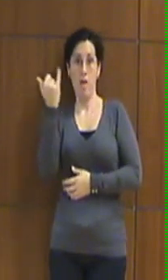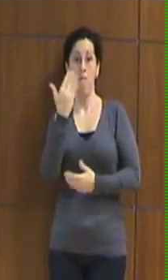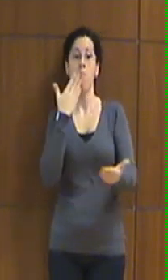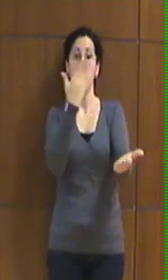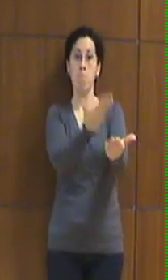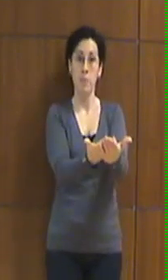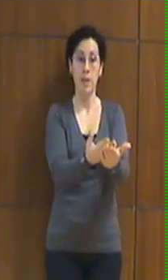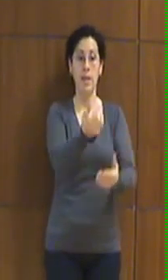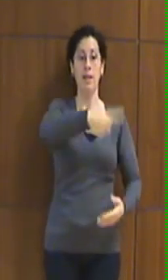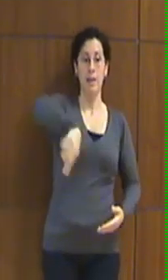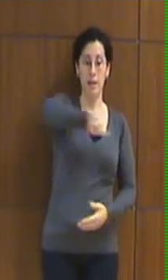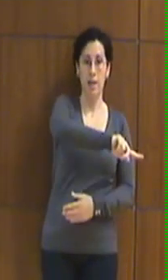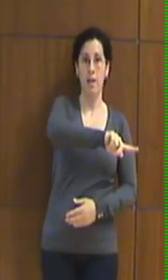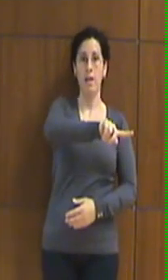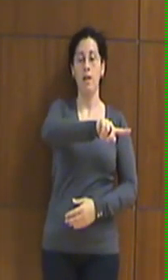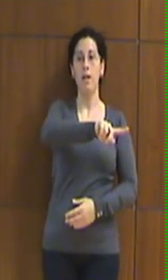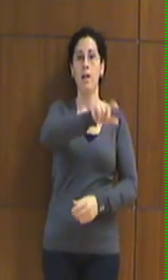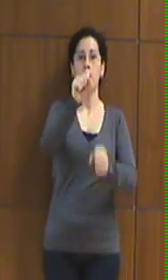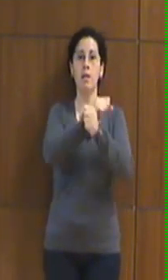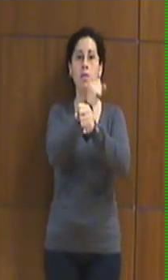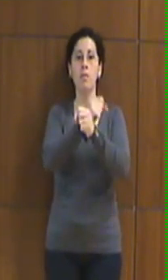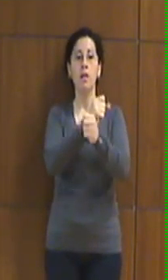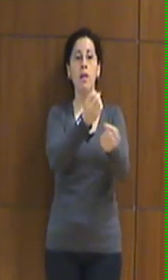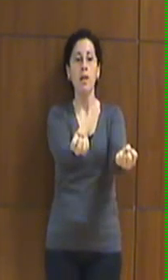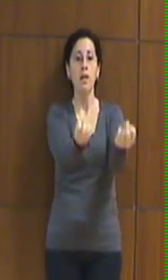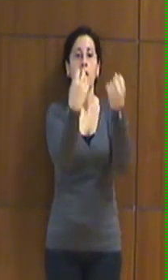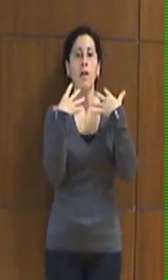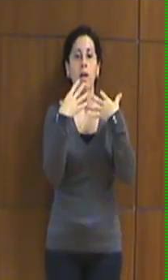que comentaras cuál es tu perfil de Facebook.